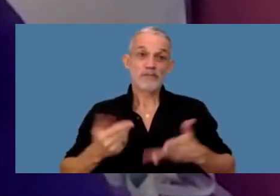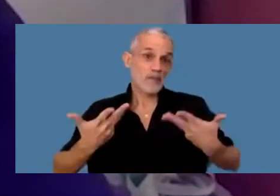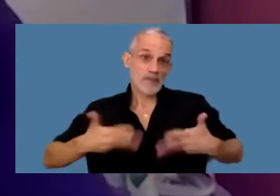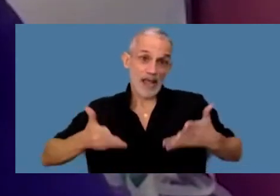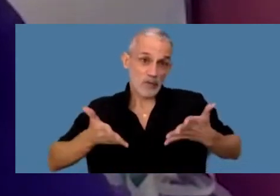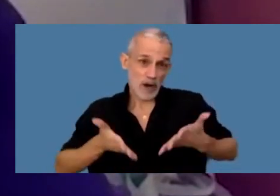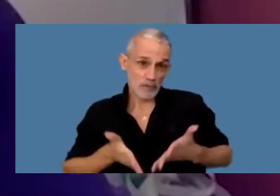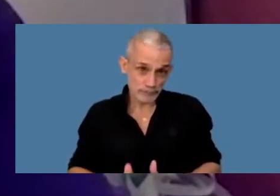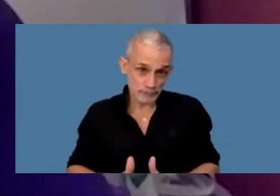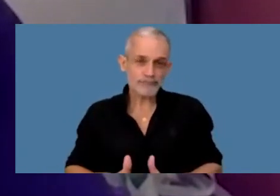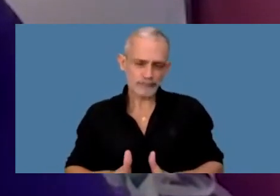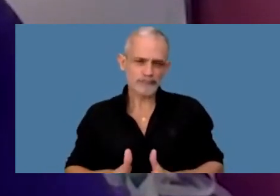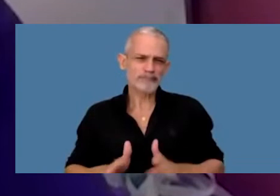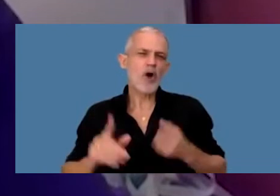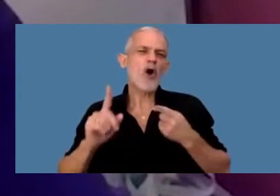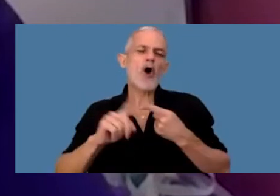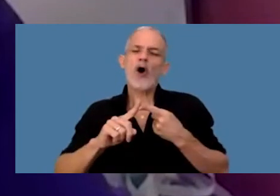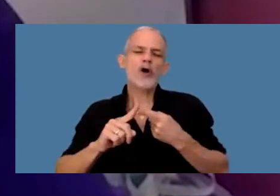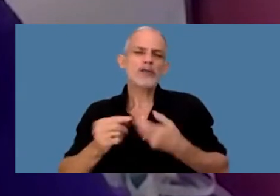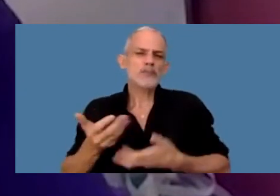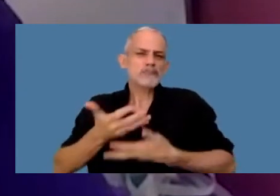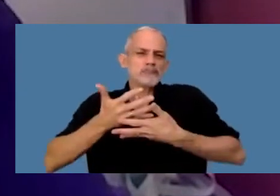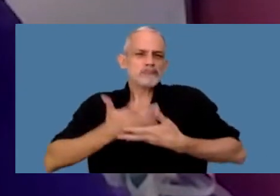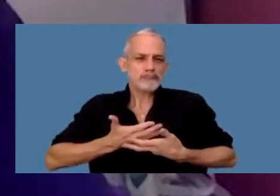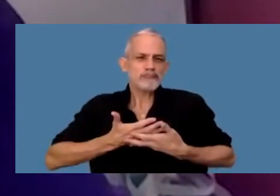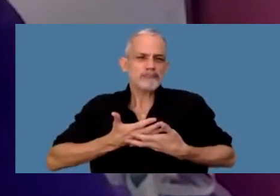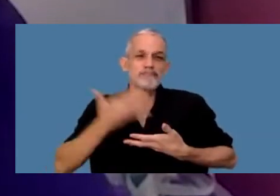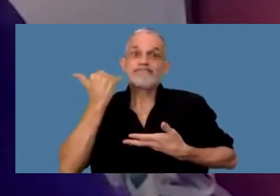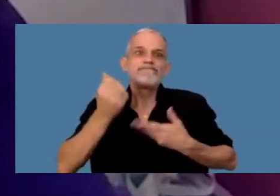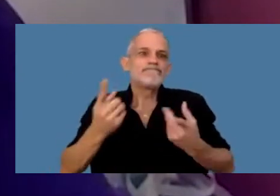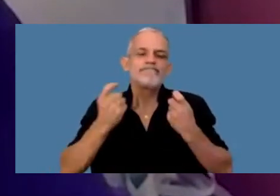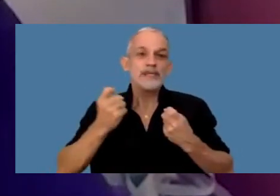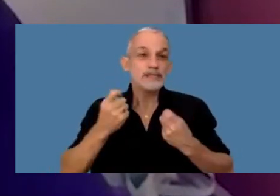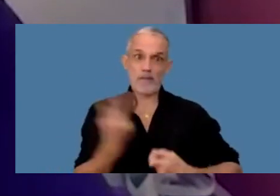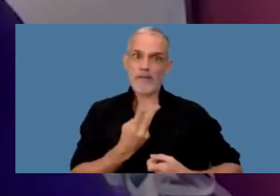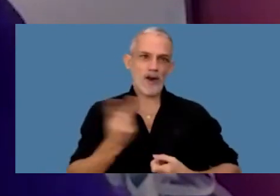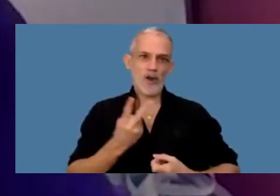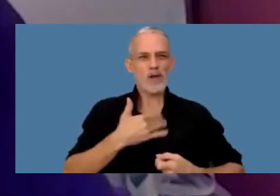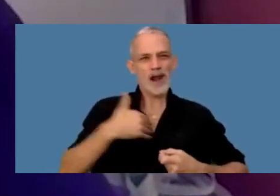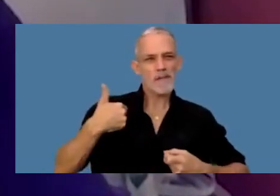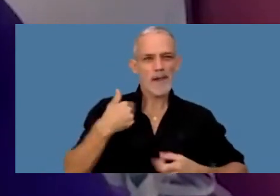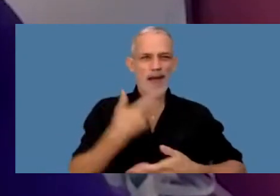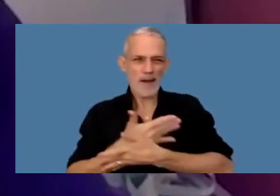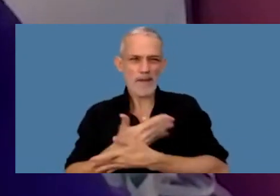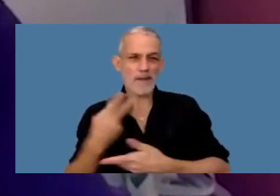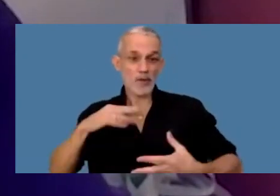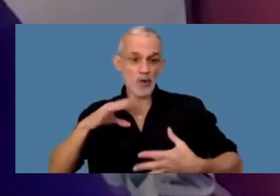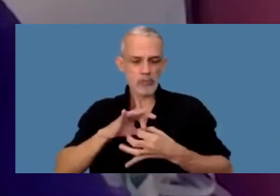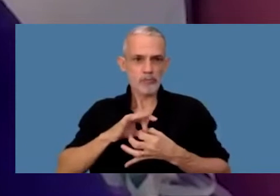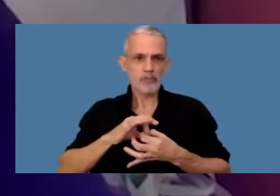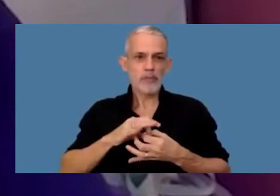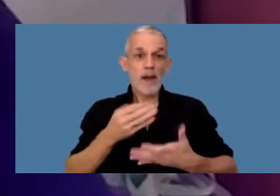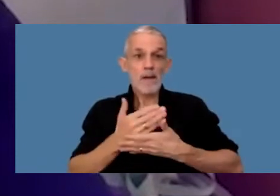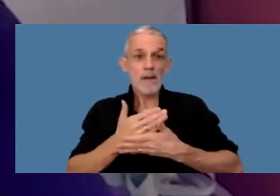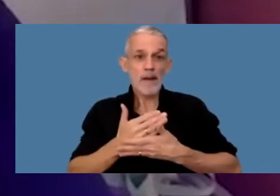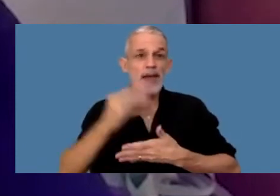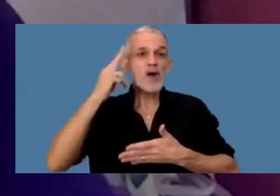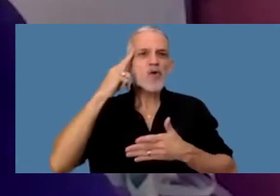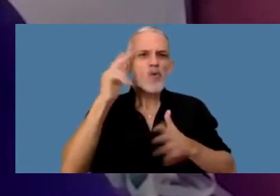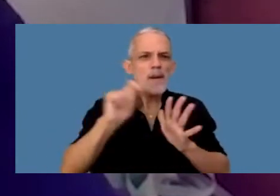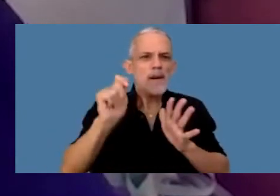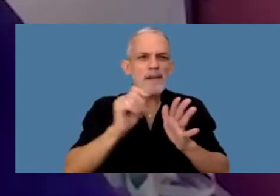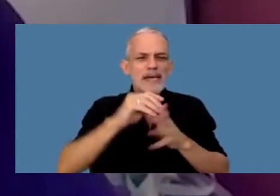de que puedan hacerse algunas prácticas mientras la mamá ya está en contacto con su bebé